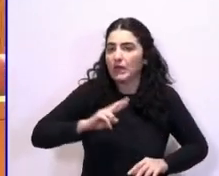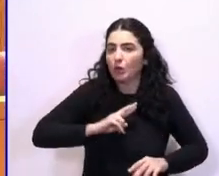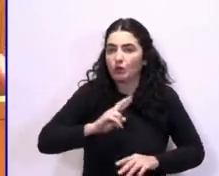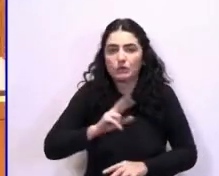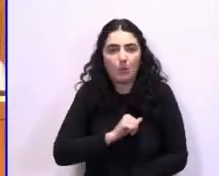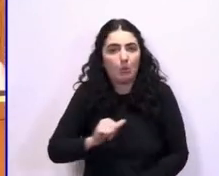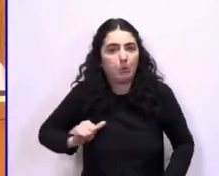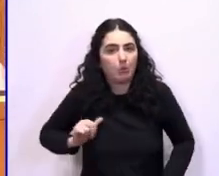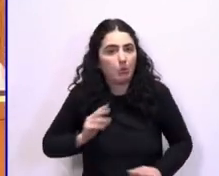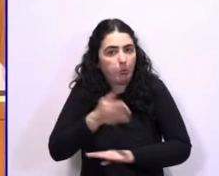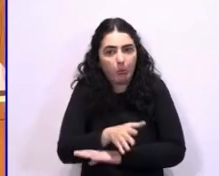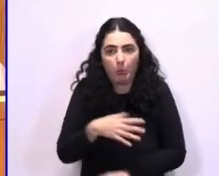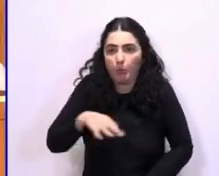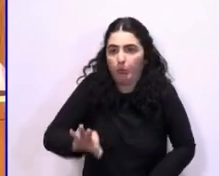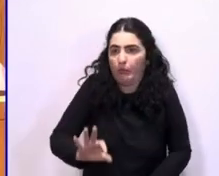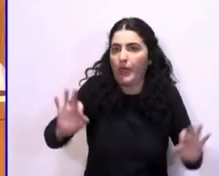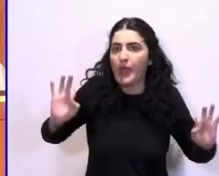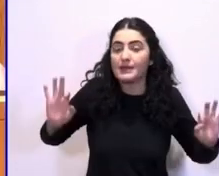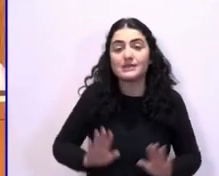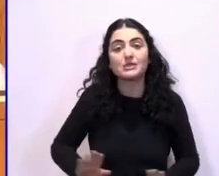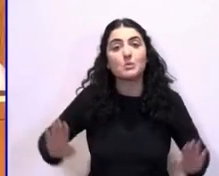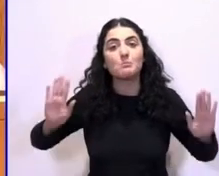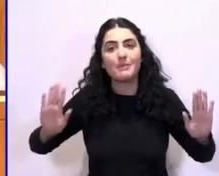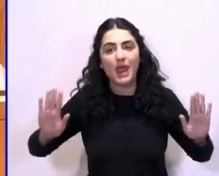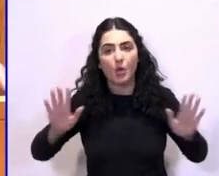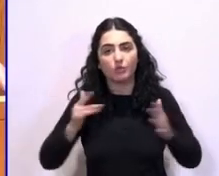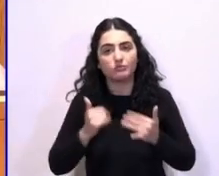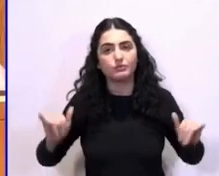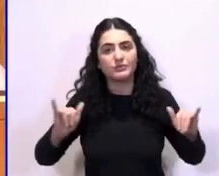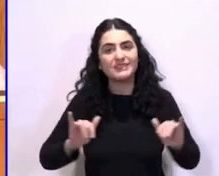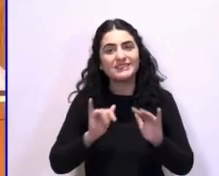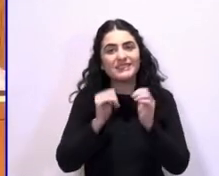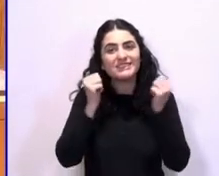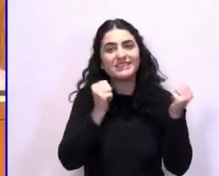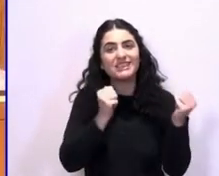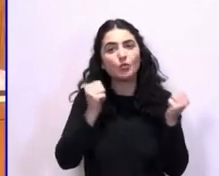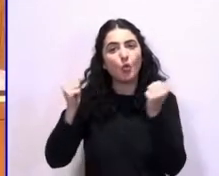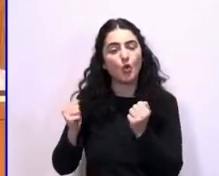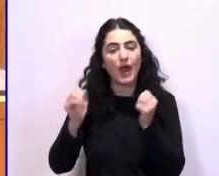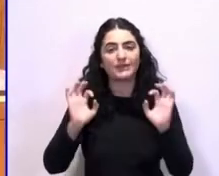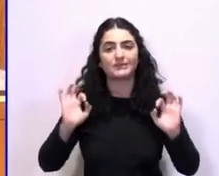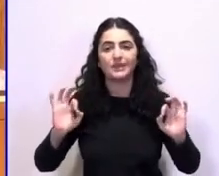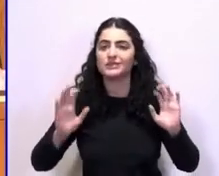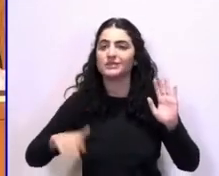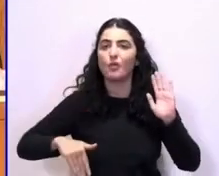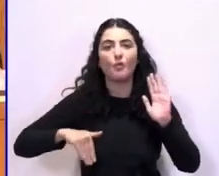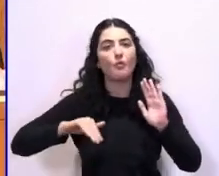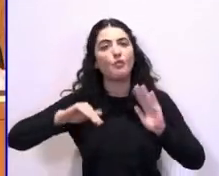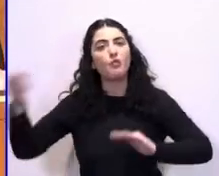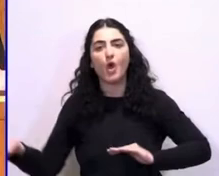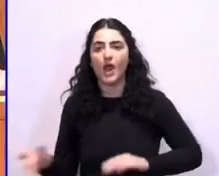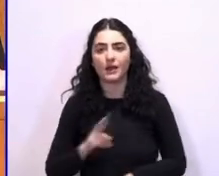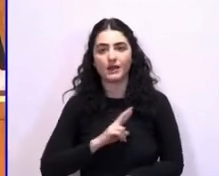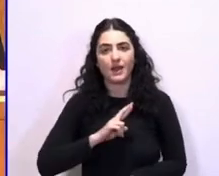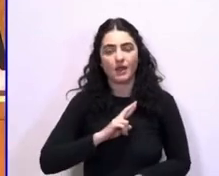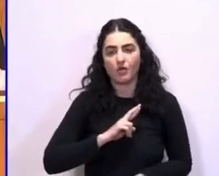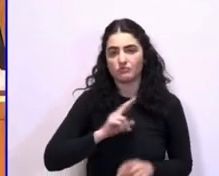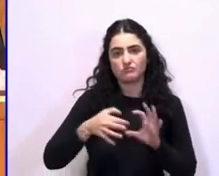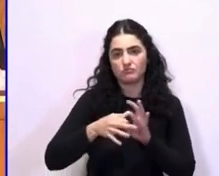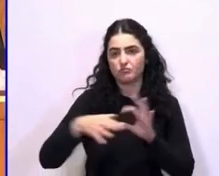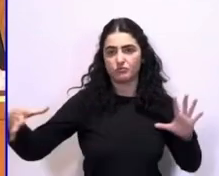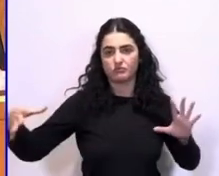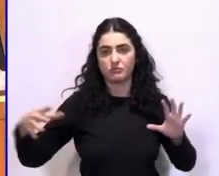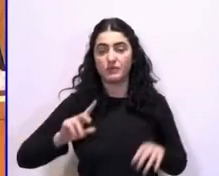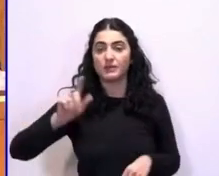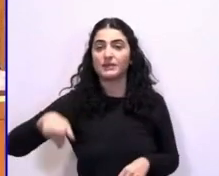más o no lo hará, pero que desde luego los actos institucionales deben estar fuera del marco de la religión. Que inste